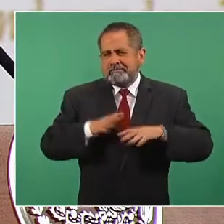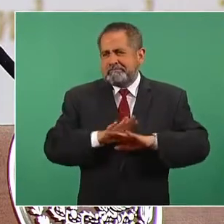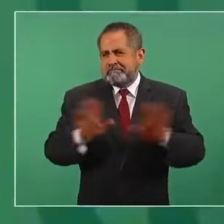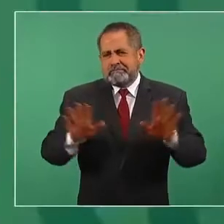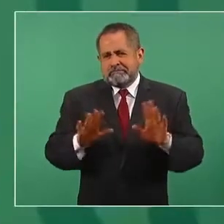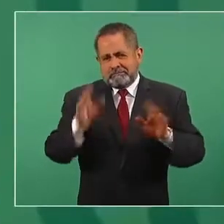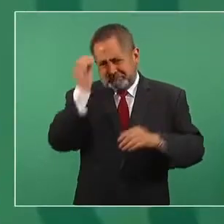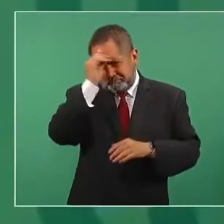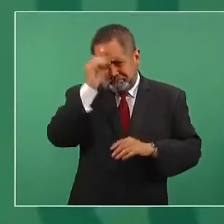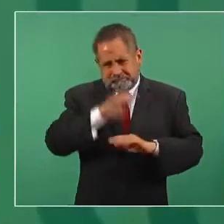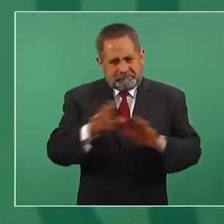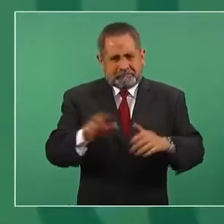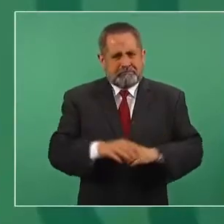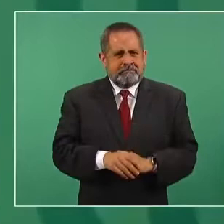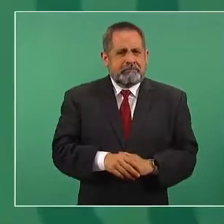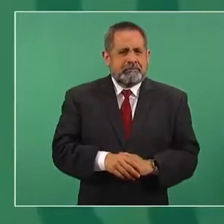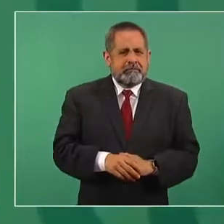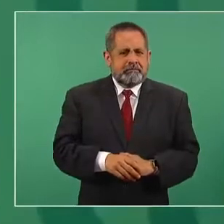momento